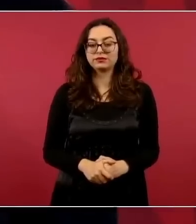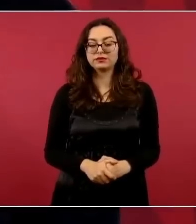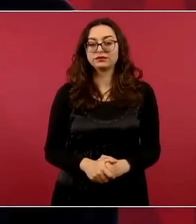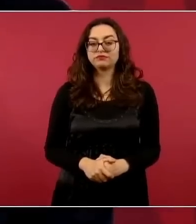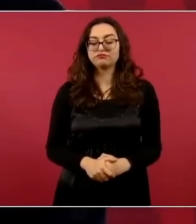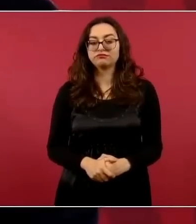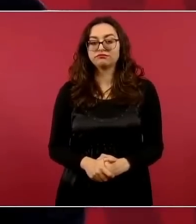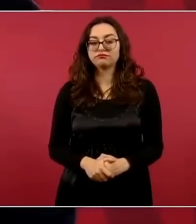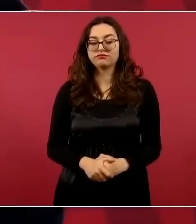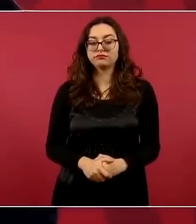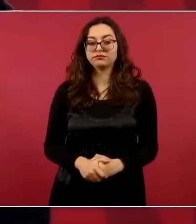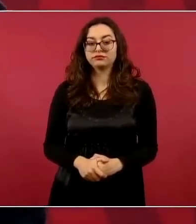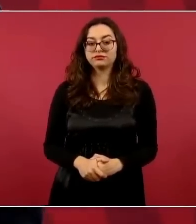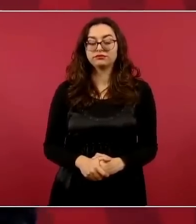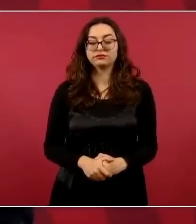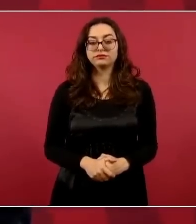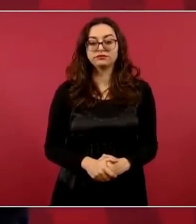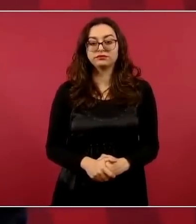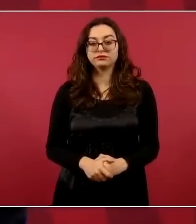es